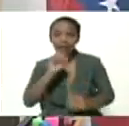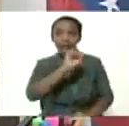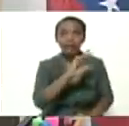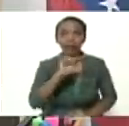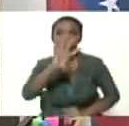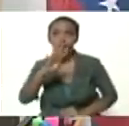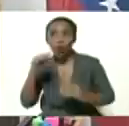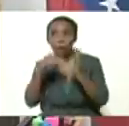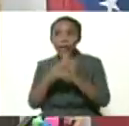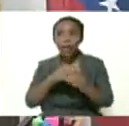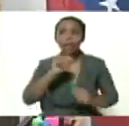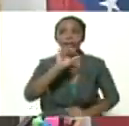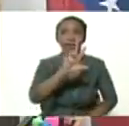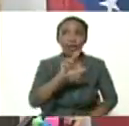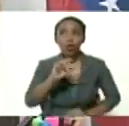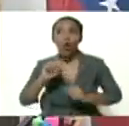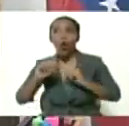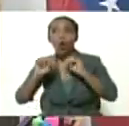34.886.